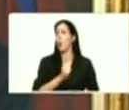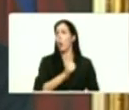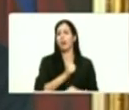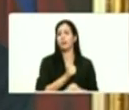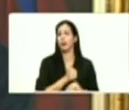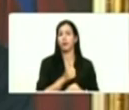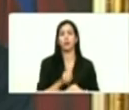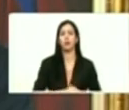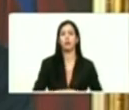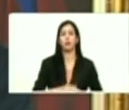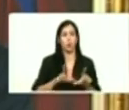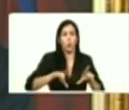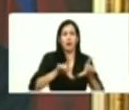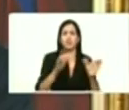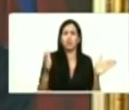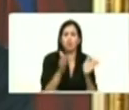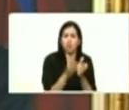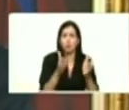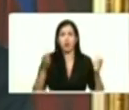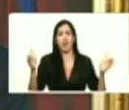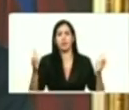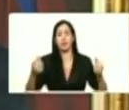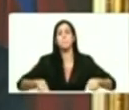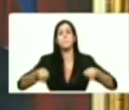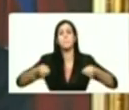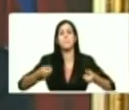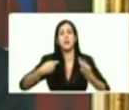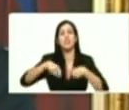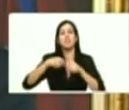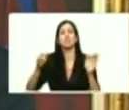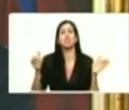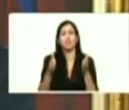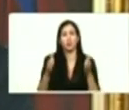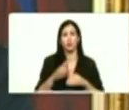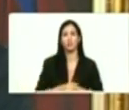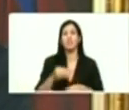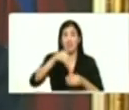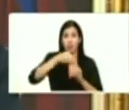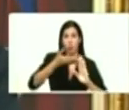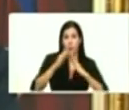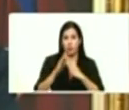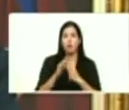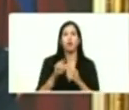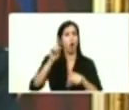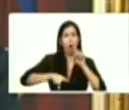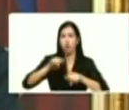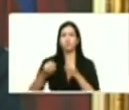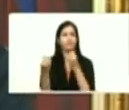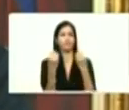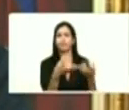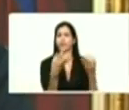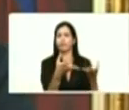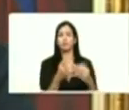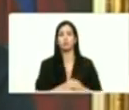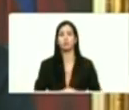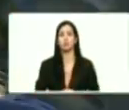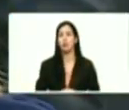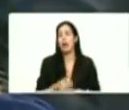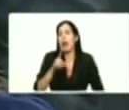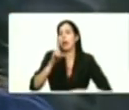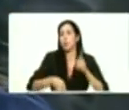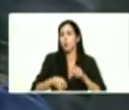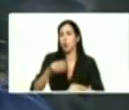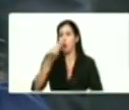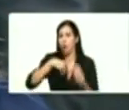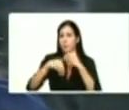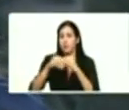bodegas abastos y mercados asilo abierto los productos lo que empezó con un grupo de alimentos ustedes saben después